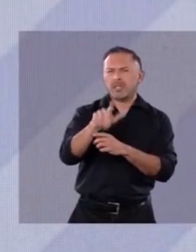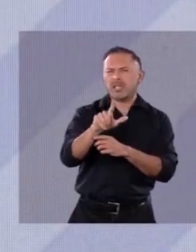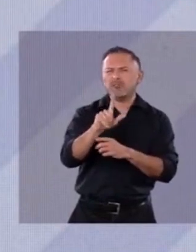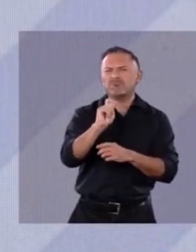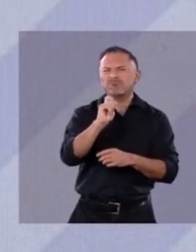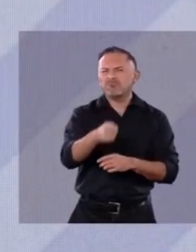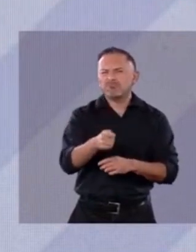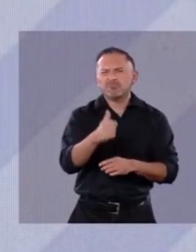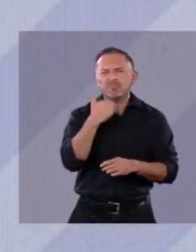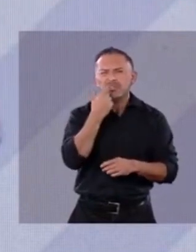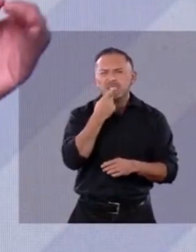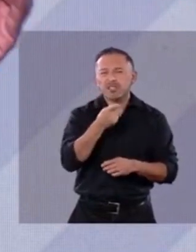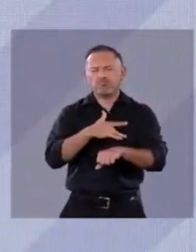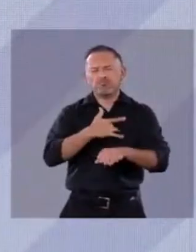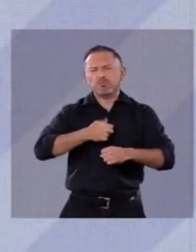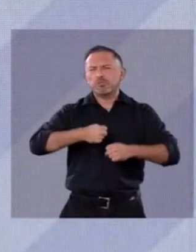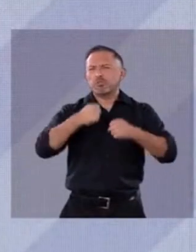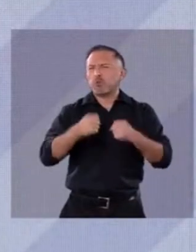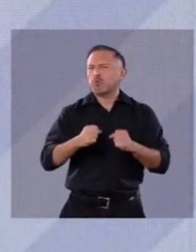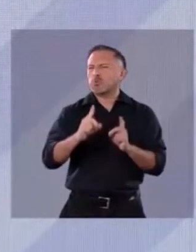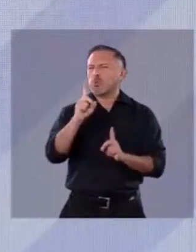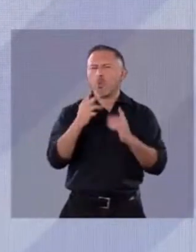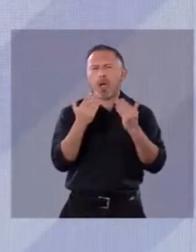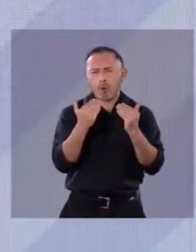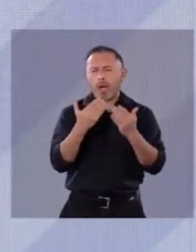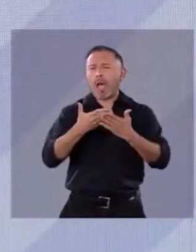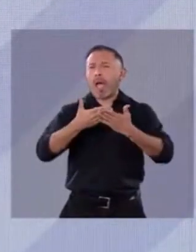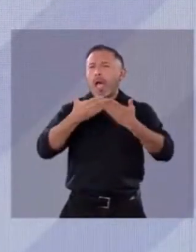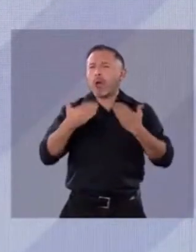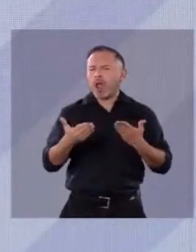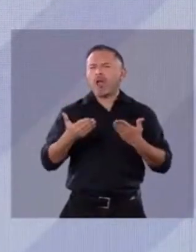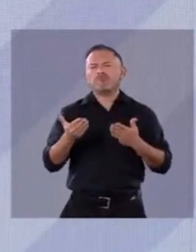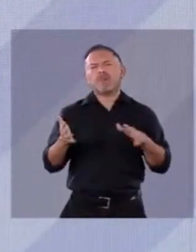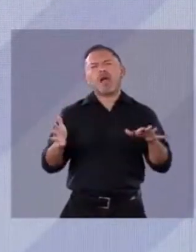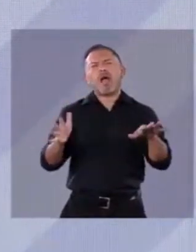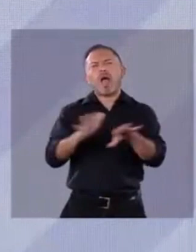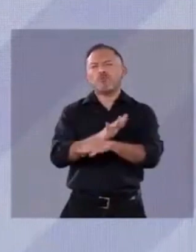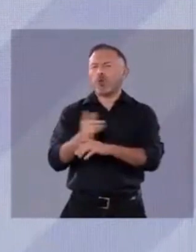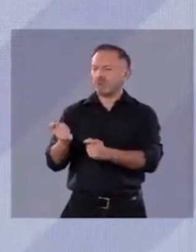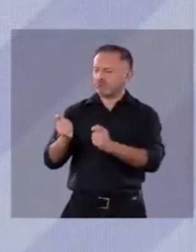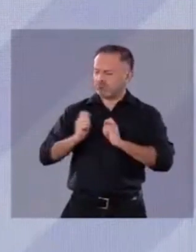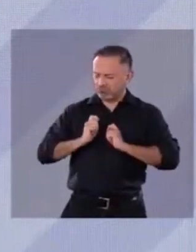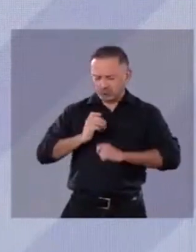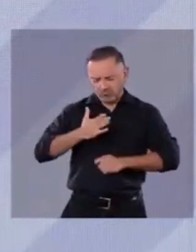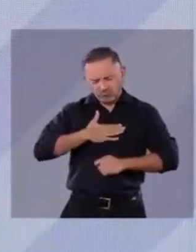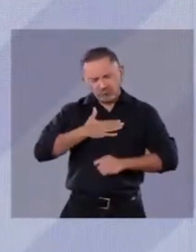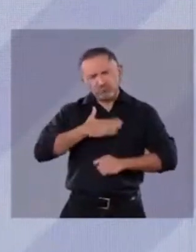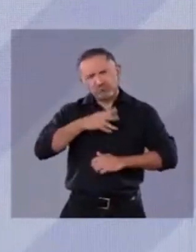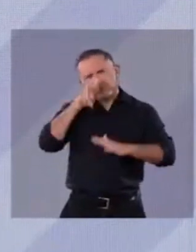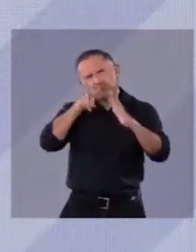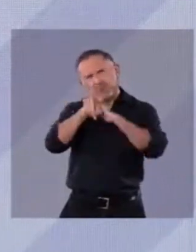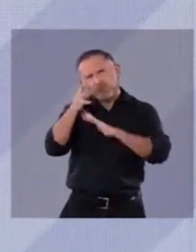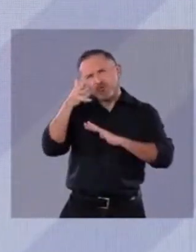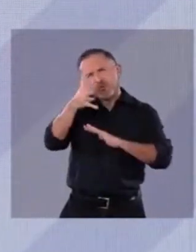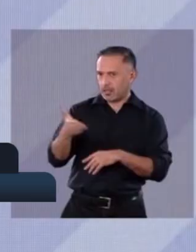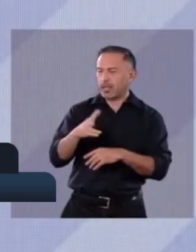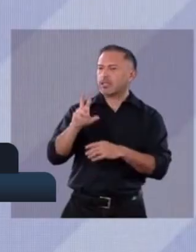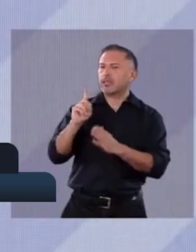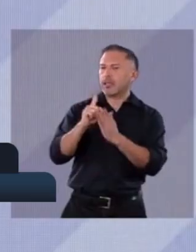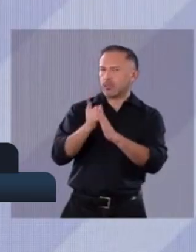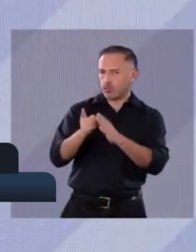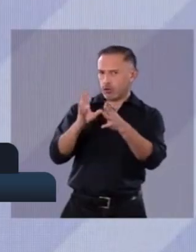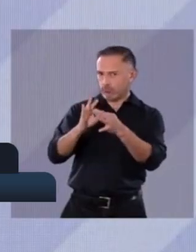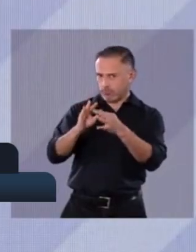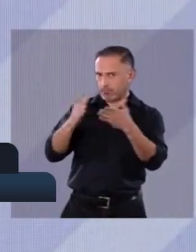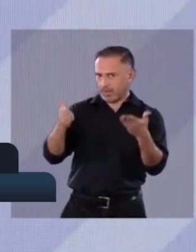verdaderamente el pueblo entonces lo que haga O deje de hacer nuestra la la candidata opositora la verdad pues no no es de